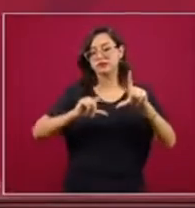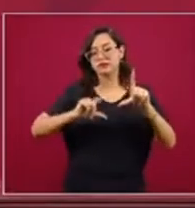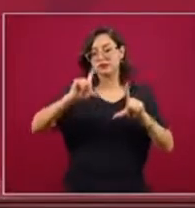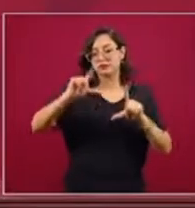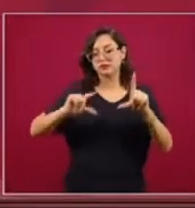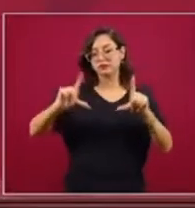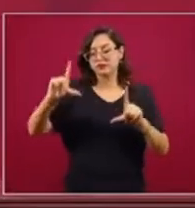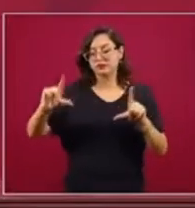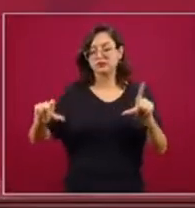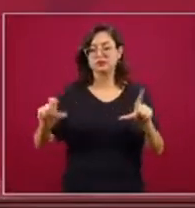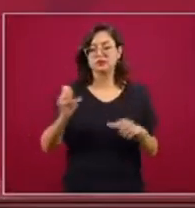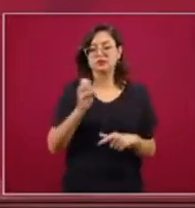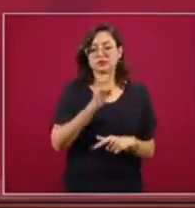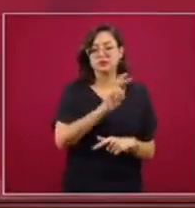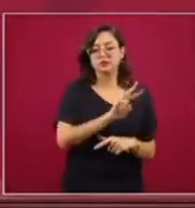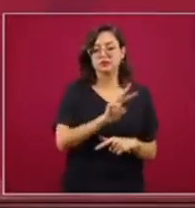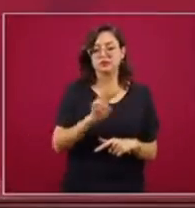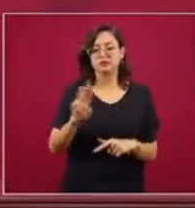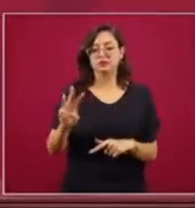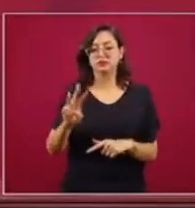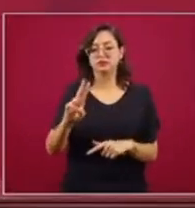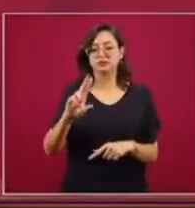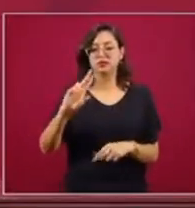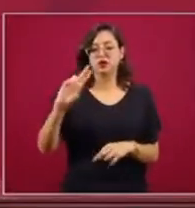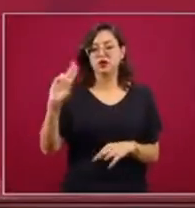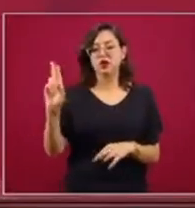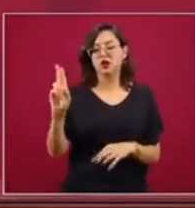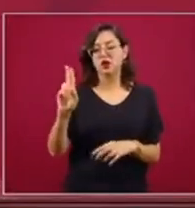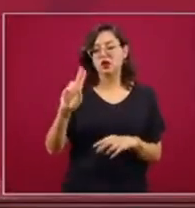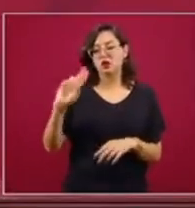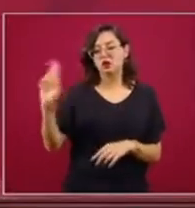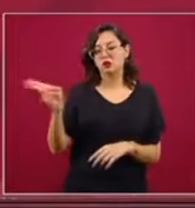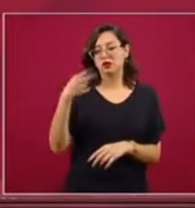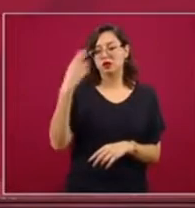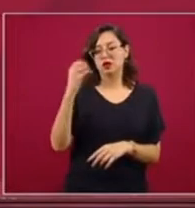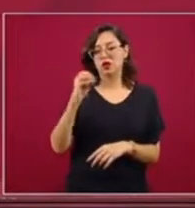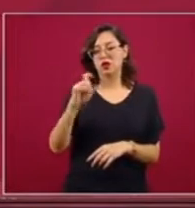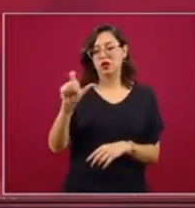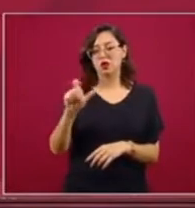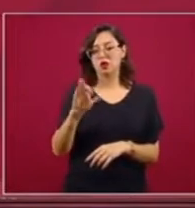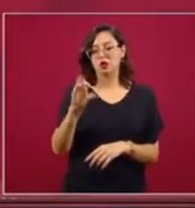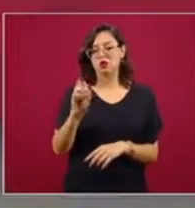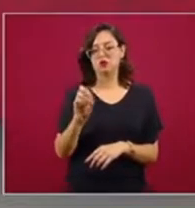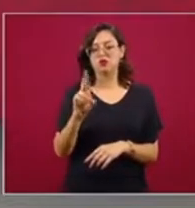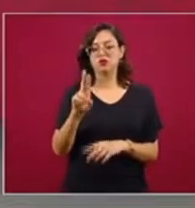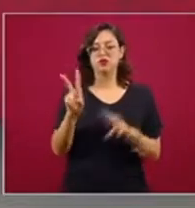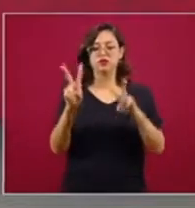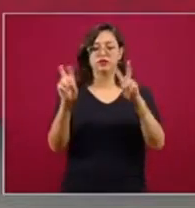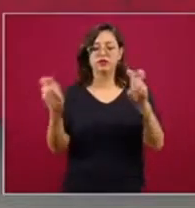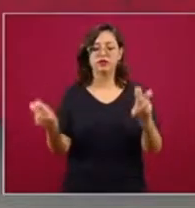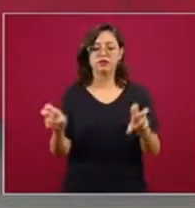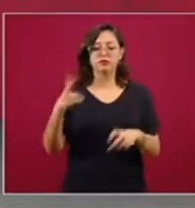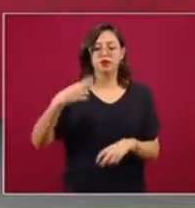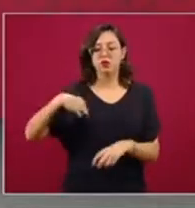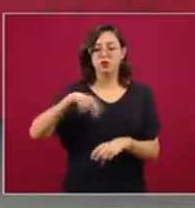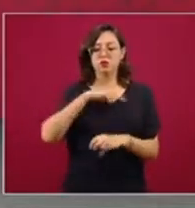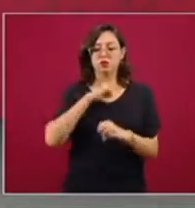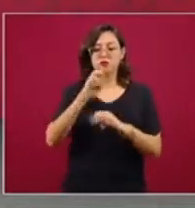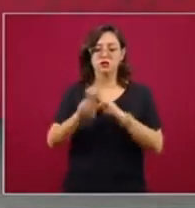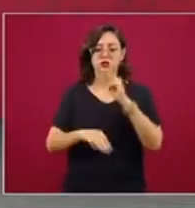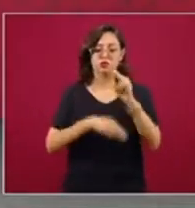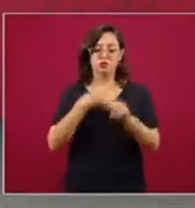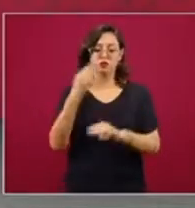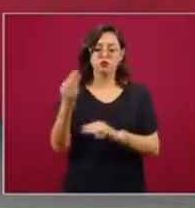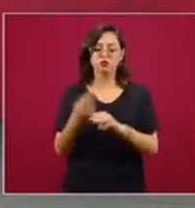portal muy conocido de la Universidad de Oxford, el portal Nuestro Mundo en Datos, Our World